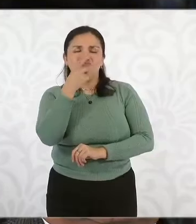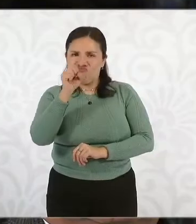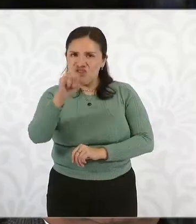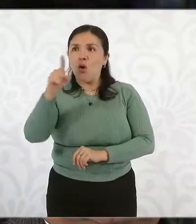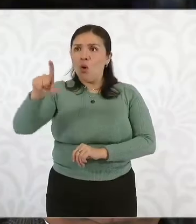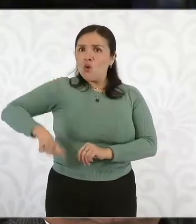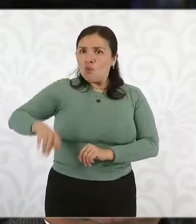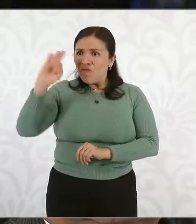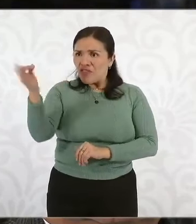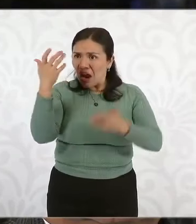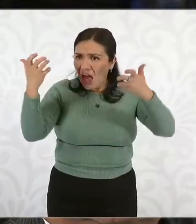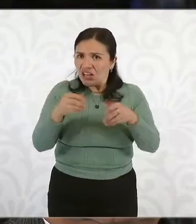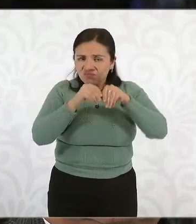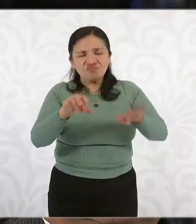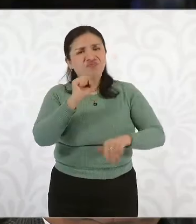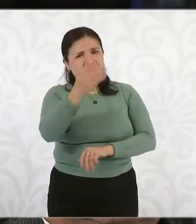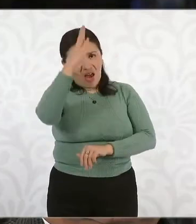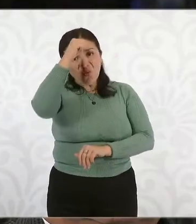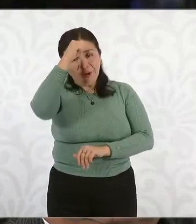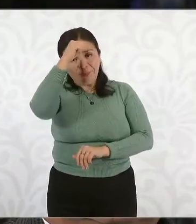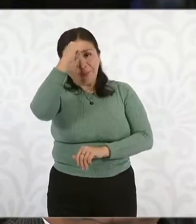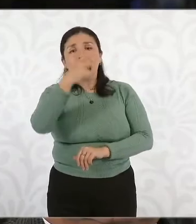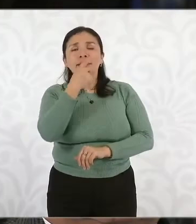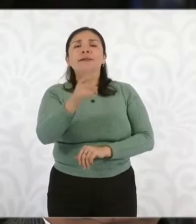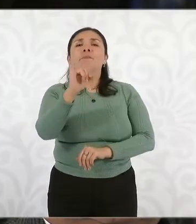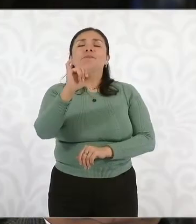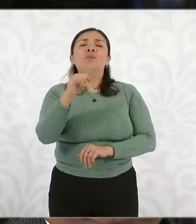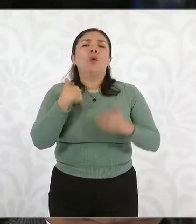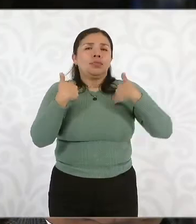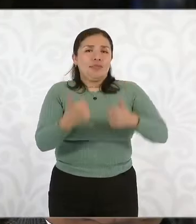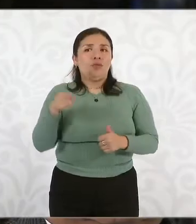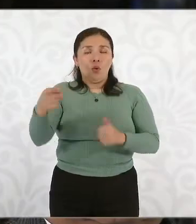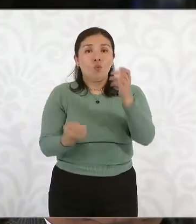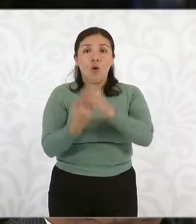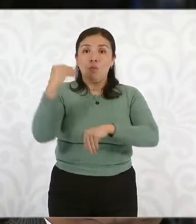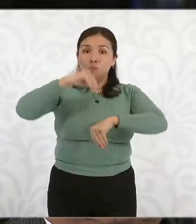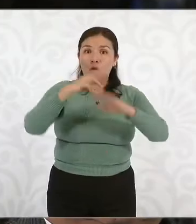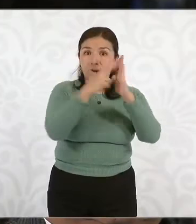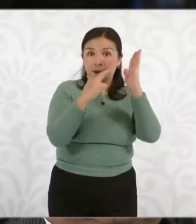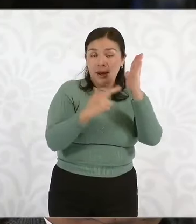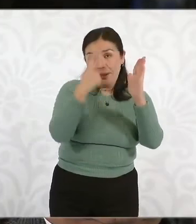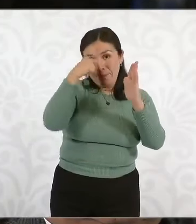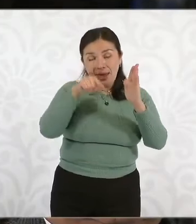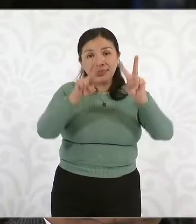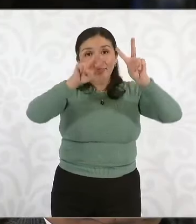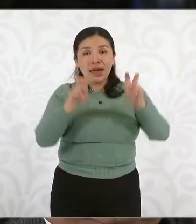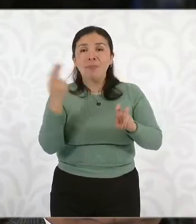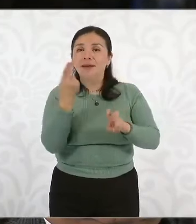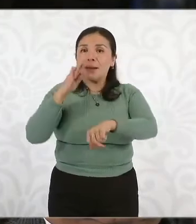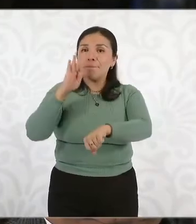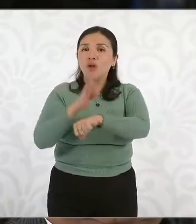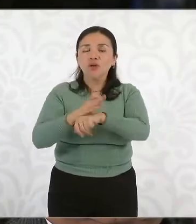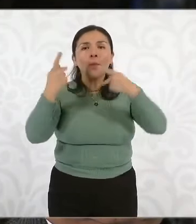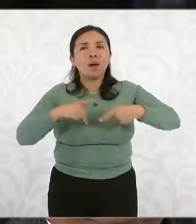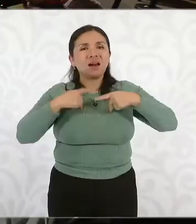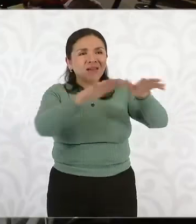gobierno federal, dice: entendemos y apoyamos el mandato regulatorio para avanzar en el tema de la protección de las